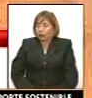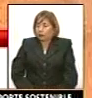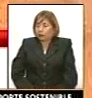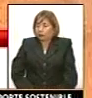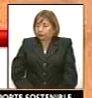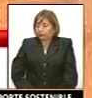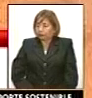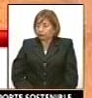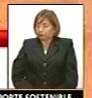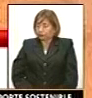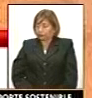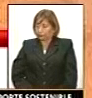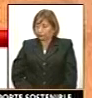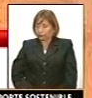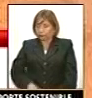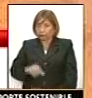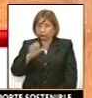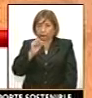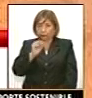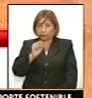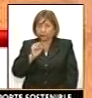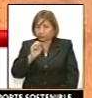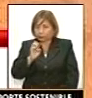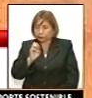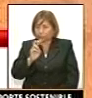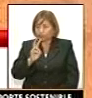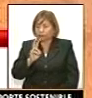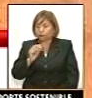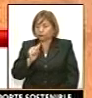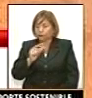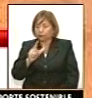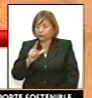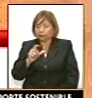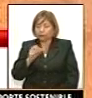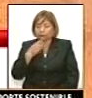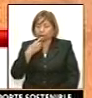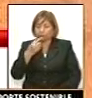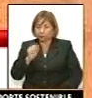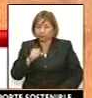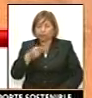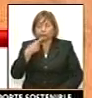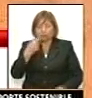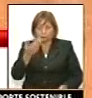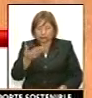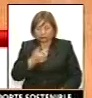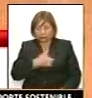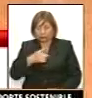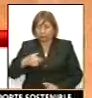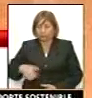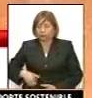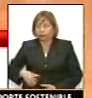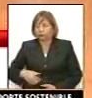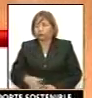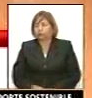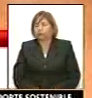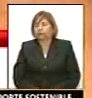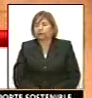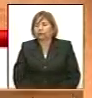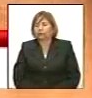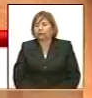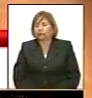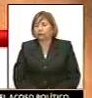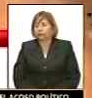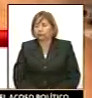congresista Narváez. Congresista Ceballos, tiene la palabra. Sí, señora Presidenta, colegas congresistas, yo creo que, y el